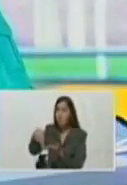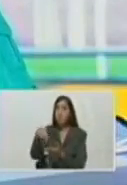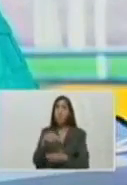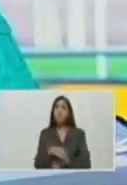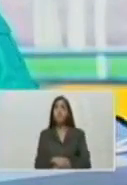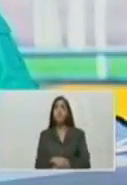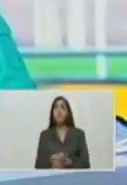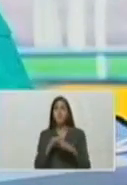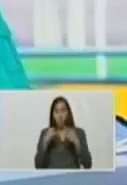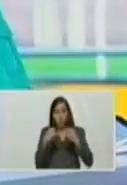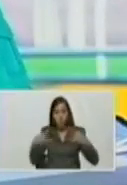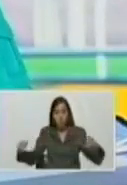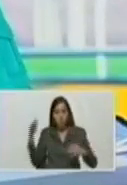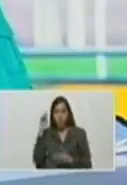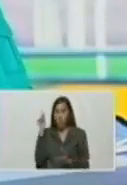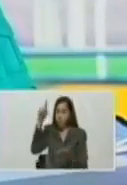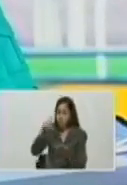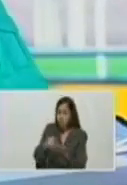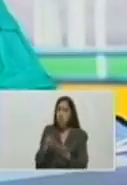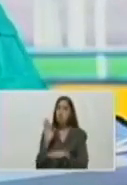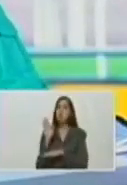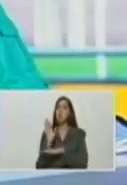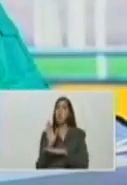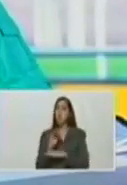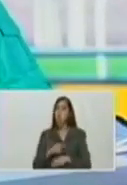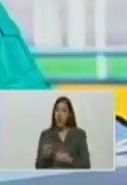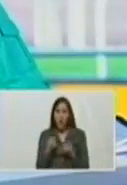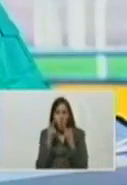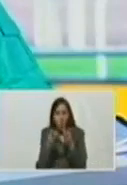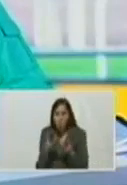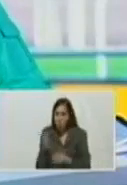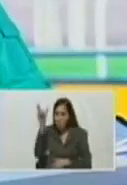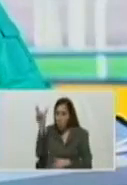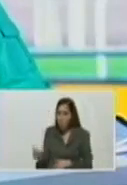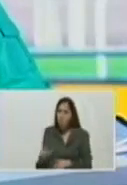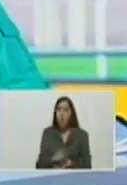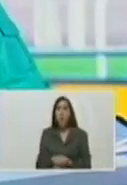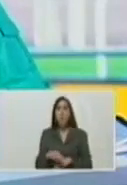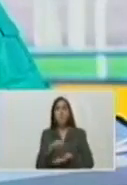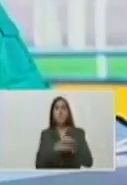las medidas de bioseguridad para que Yelice nos cuente. Yelice, te he visto